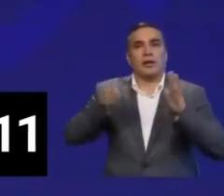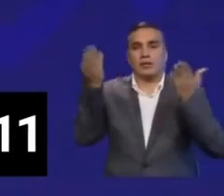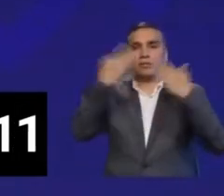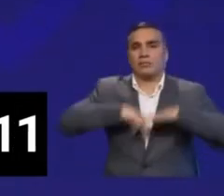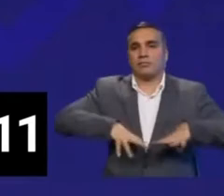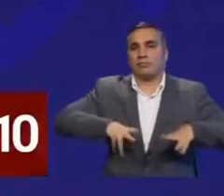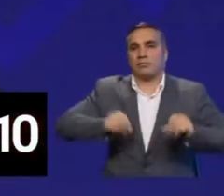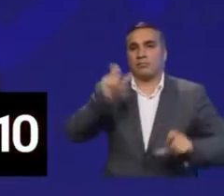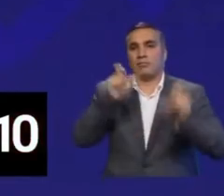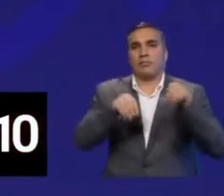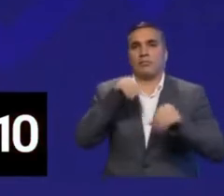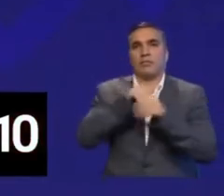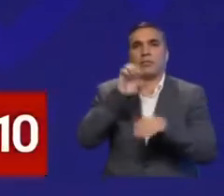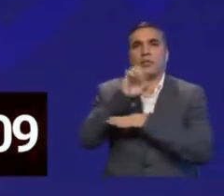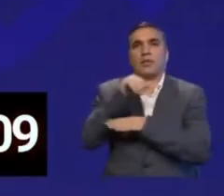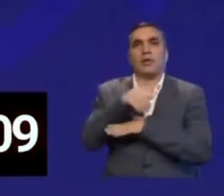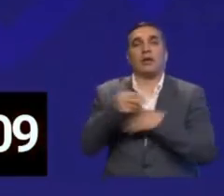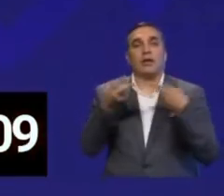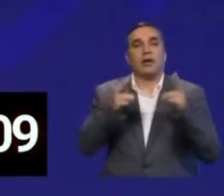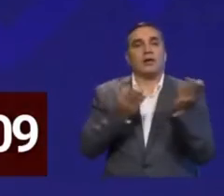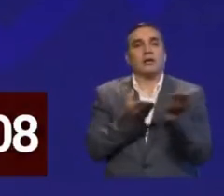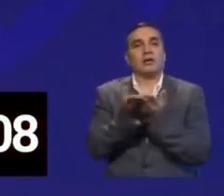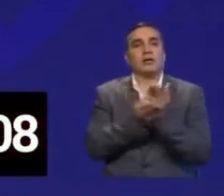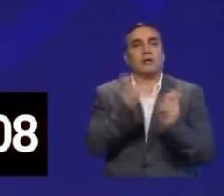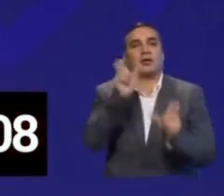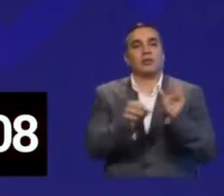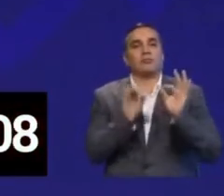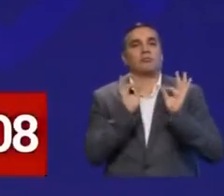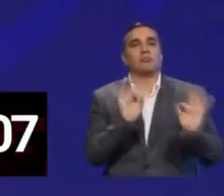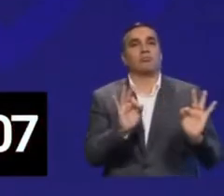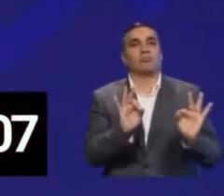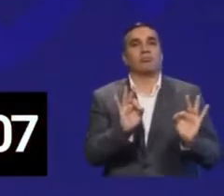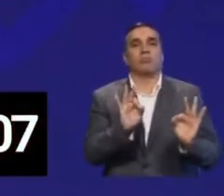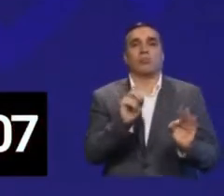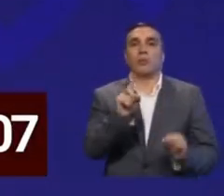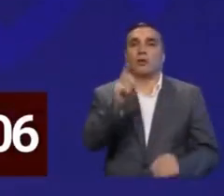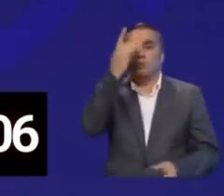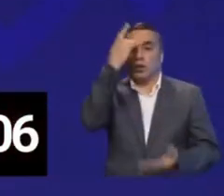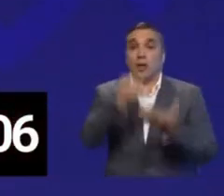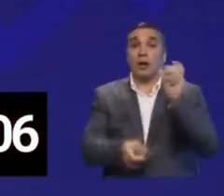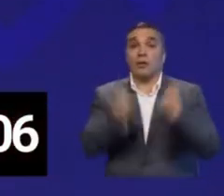dinero del pueblo ecuatoriano y servirle al pueblo, que es la víctima